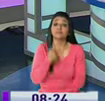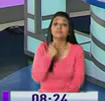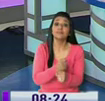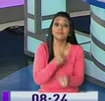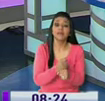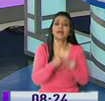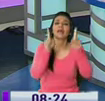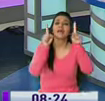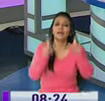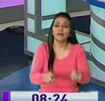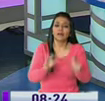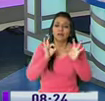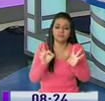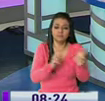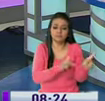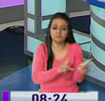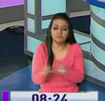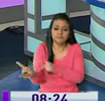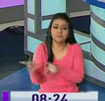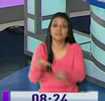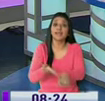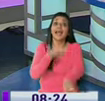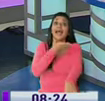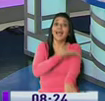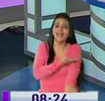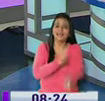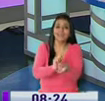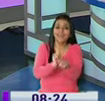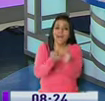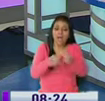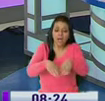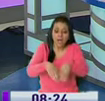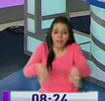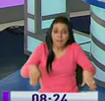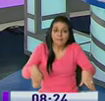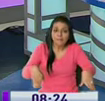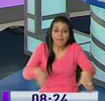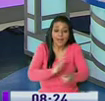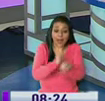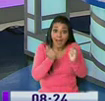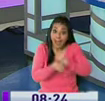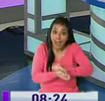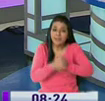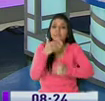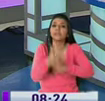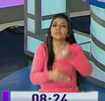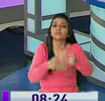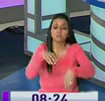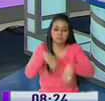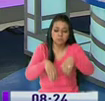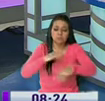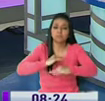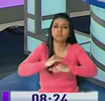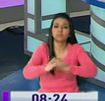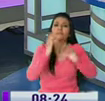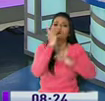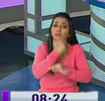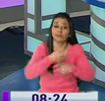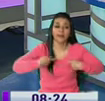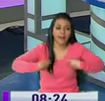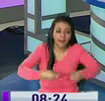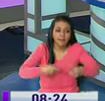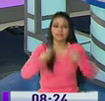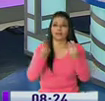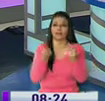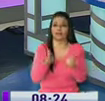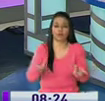que hacerlo. Planificado. Exacto, planificando, planificado. Hablando hasta entre empresas. ¿De qué me sirve haber pavimentado una calle, gastar dinero,